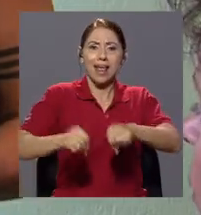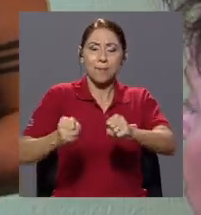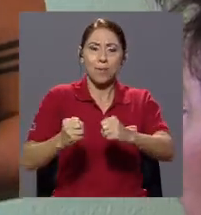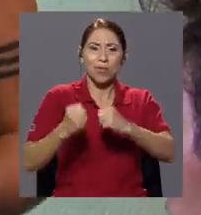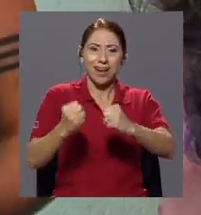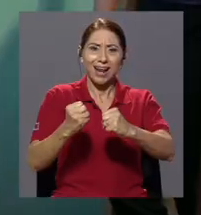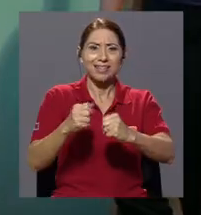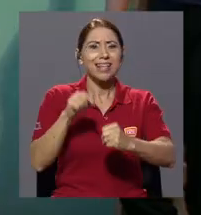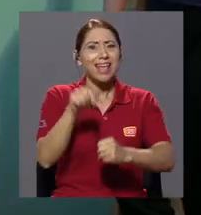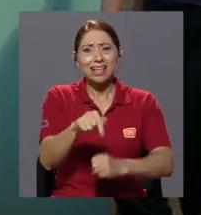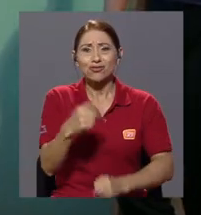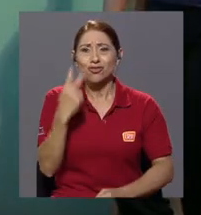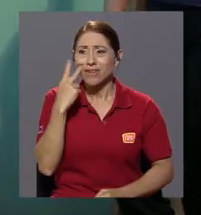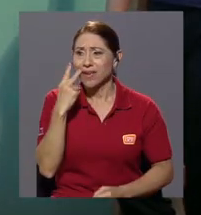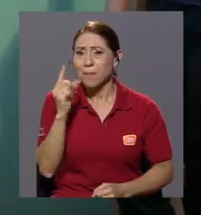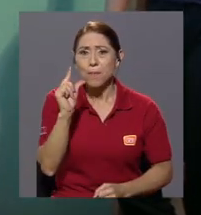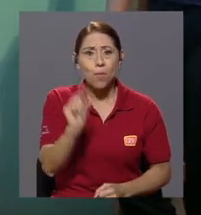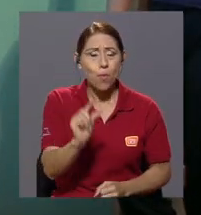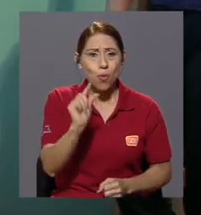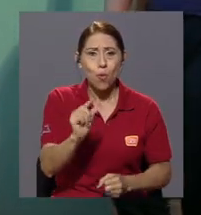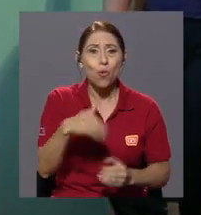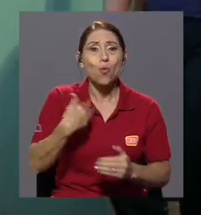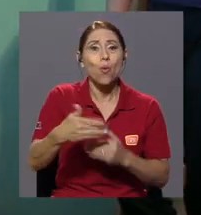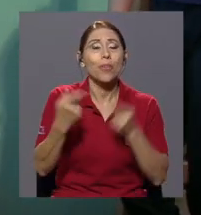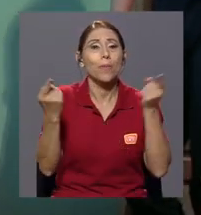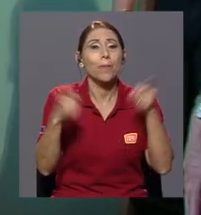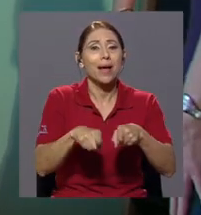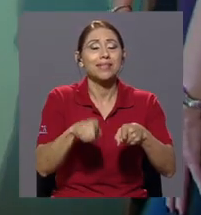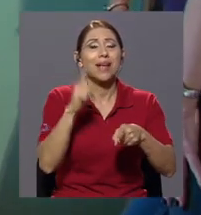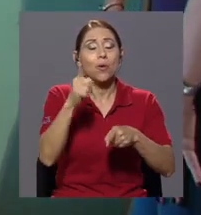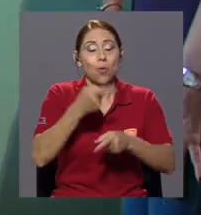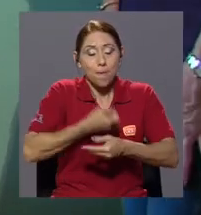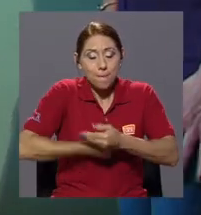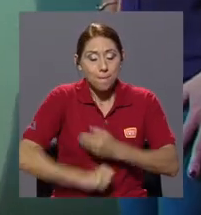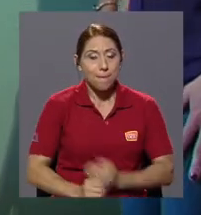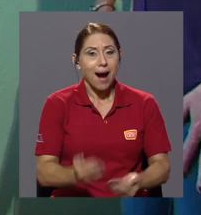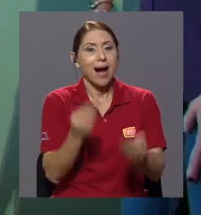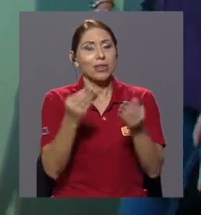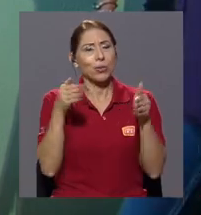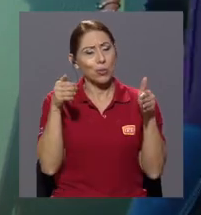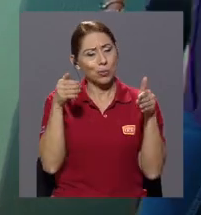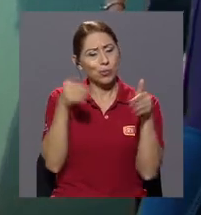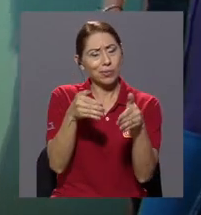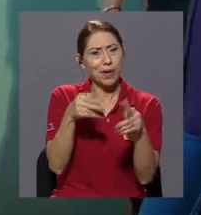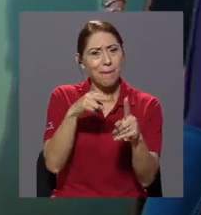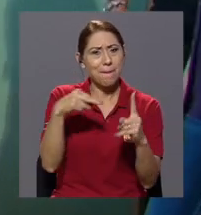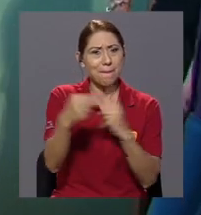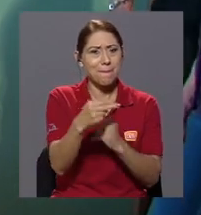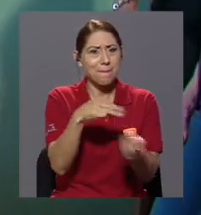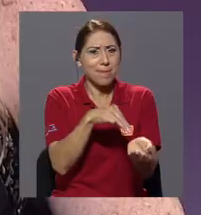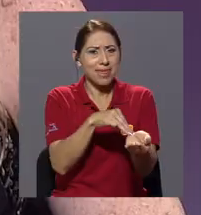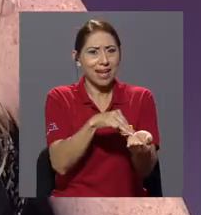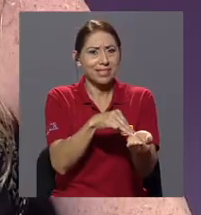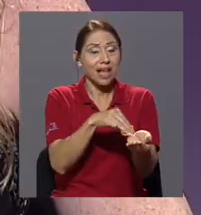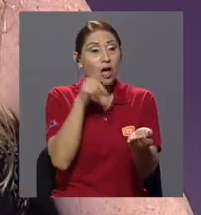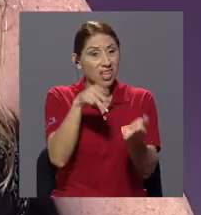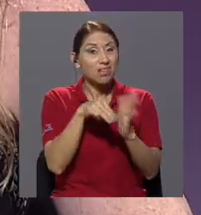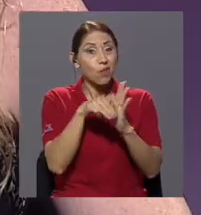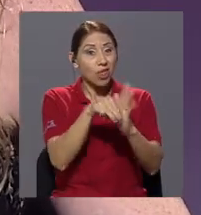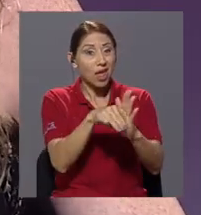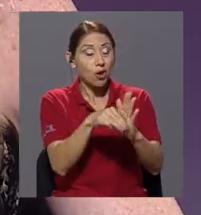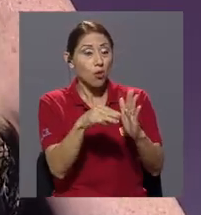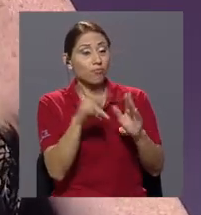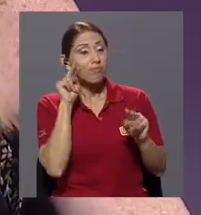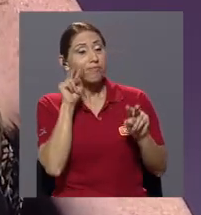empoderarse es algo que se ve muy poco en el parto en medicalizado porque ese modelo de parto de una vez